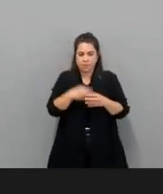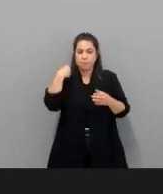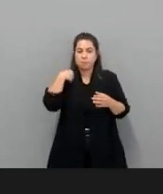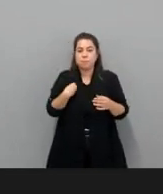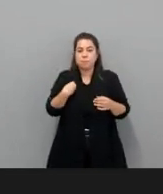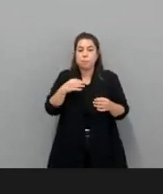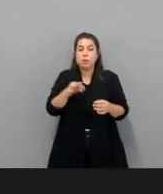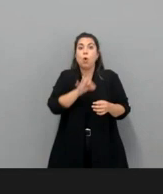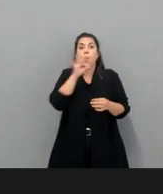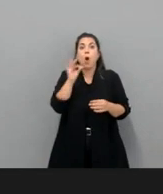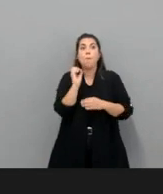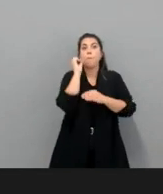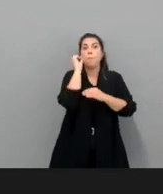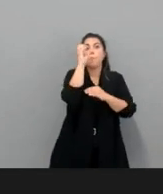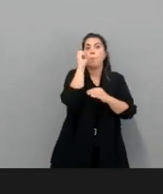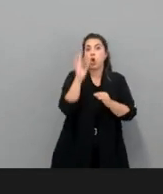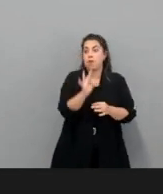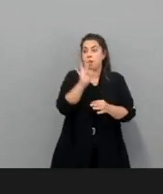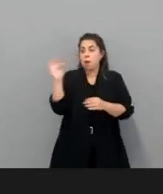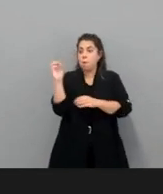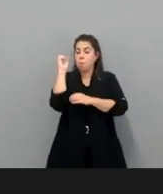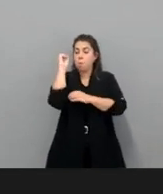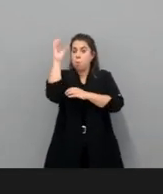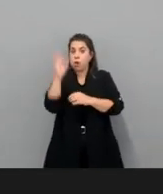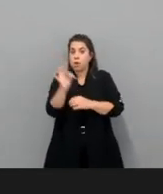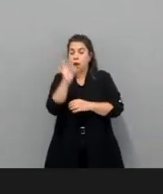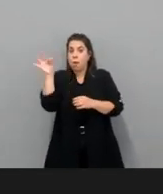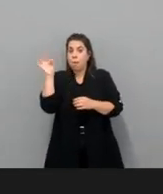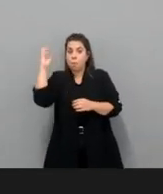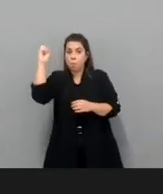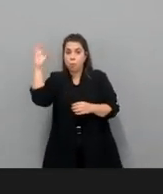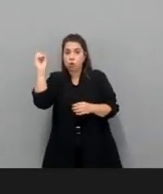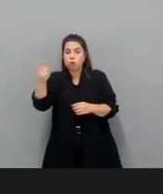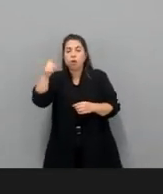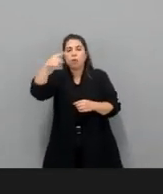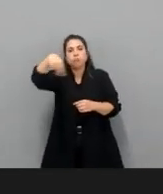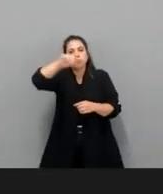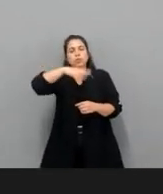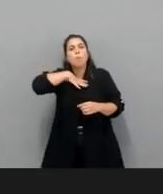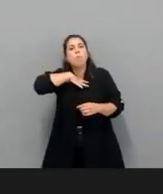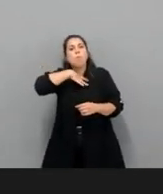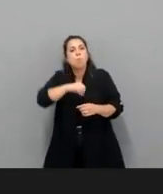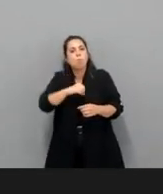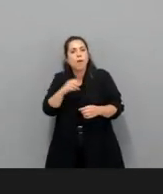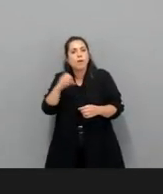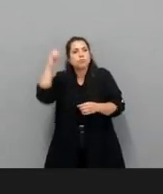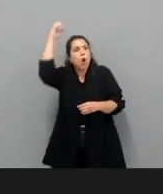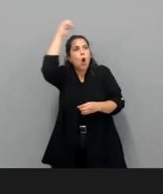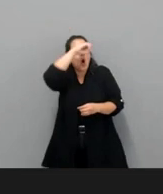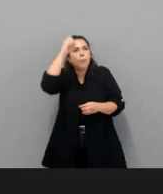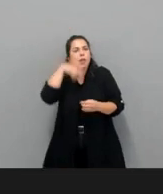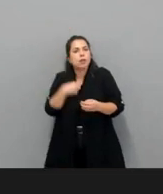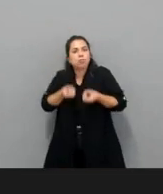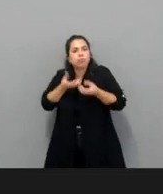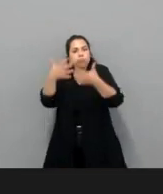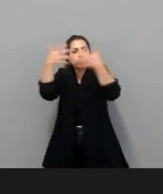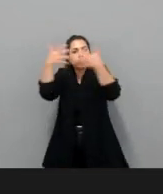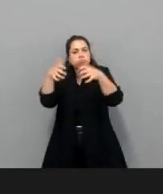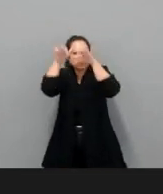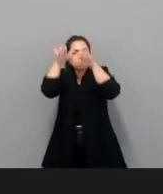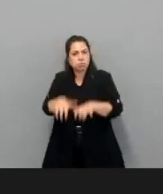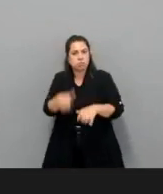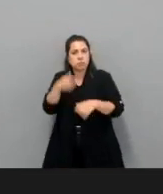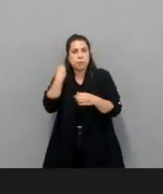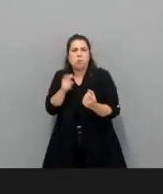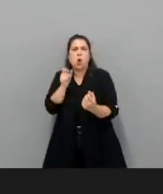aconteciendo las ponencias y la información que os vamos haciendo llegar vuestras impresiones, ¿vale? Es un chat en el